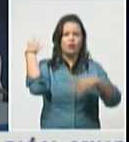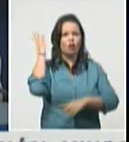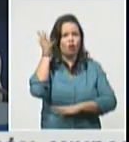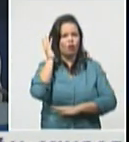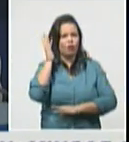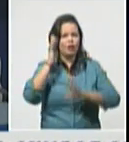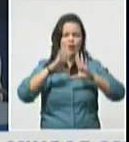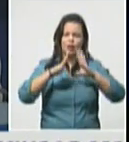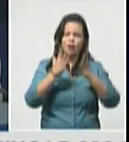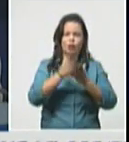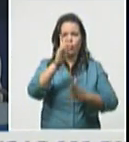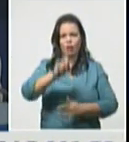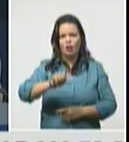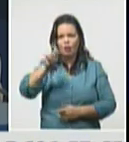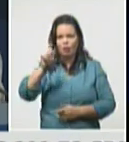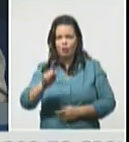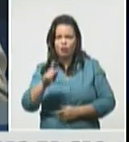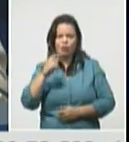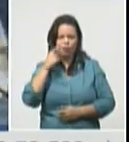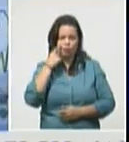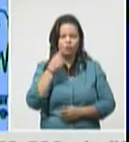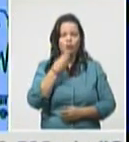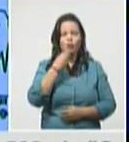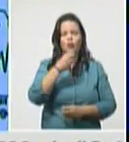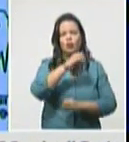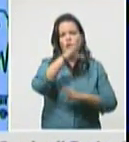siguen en diferentes lugares. Muchas gracias. El